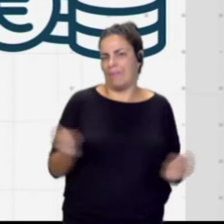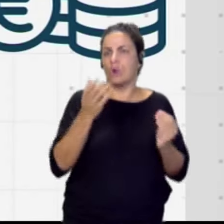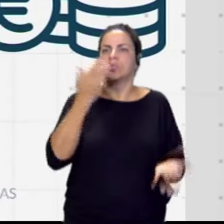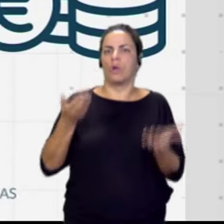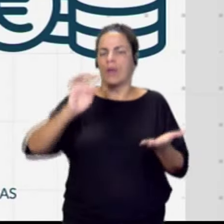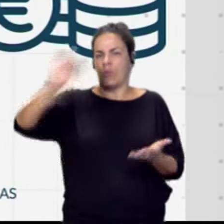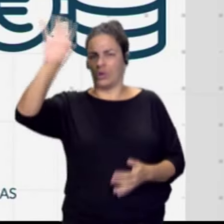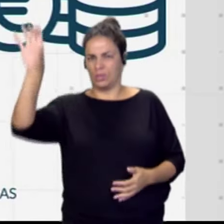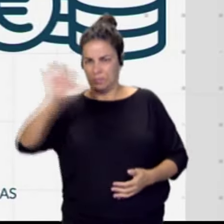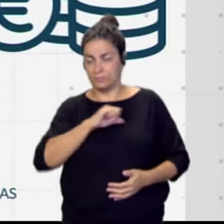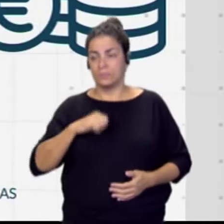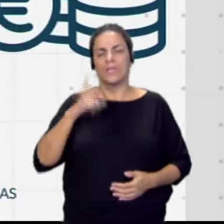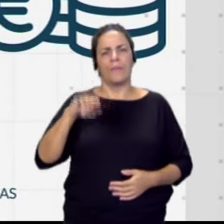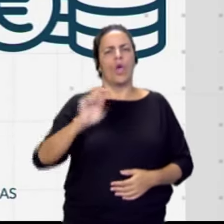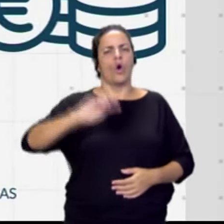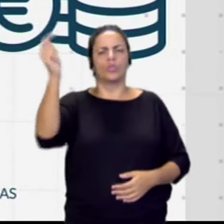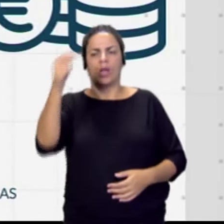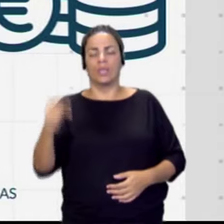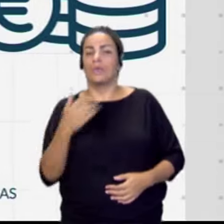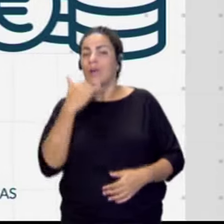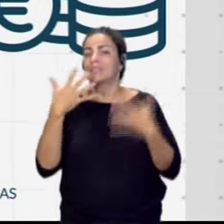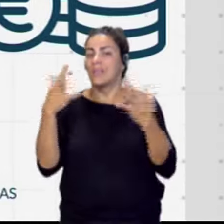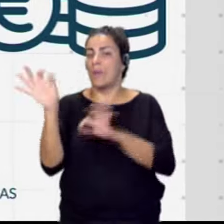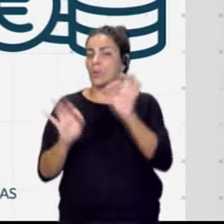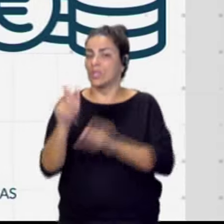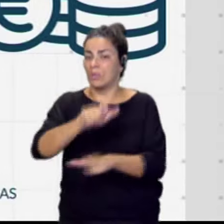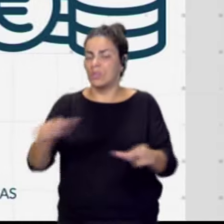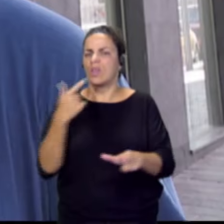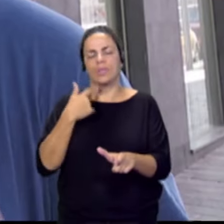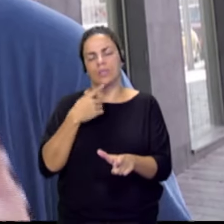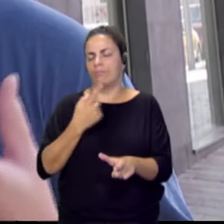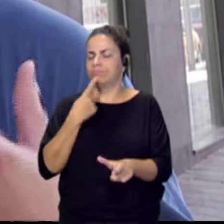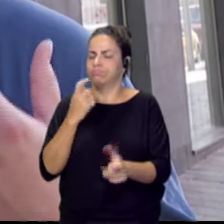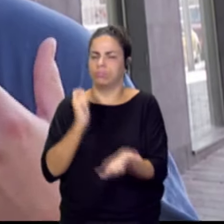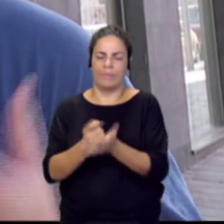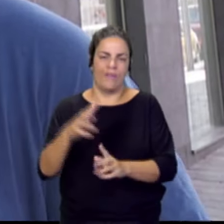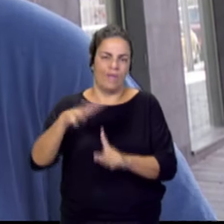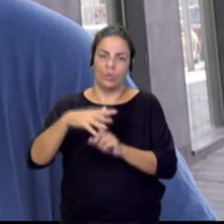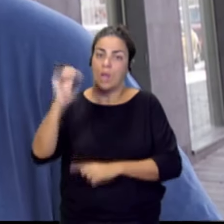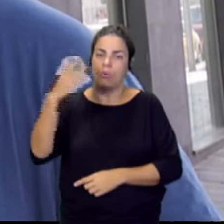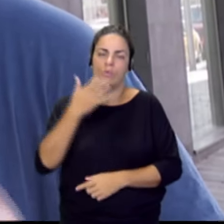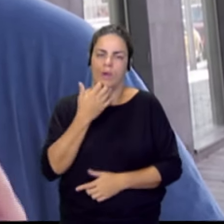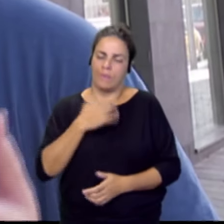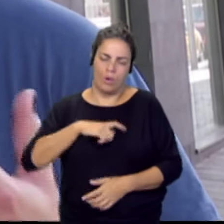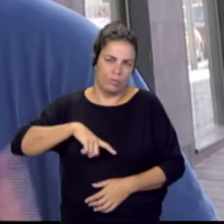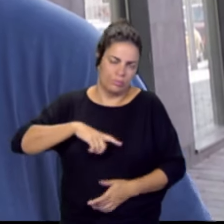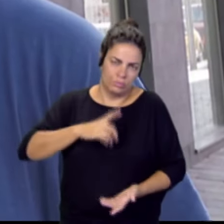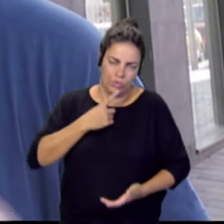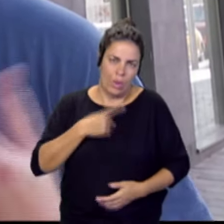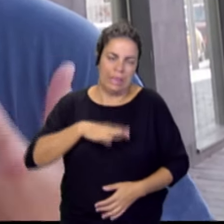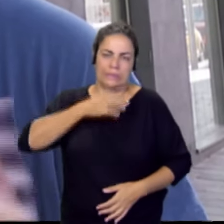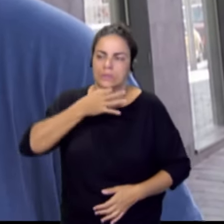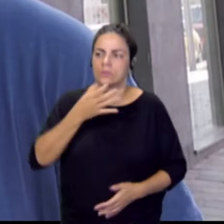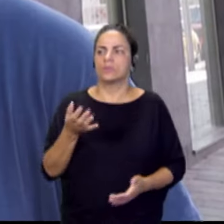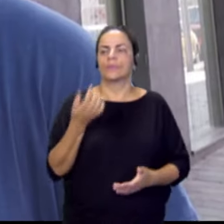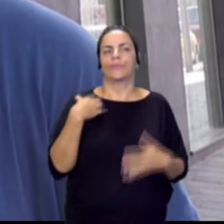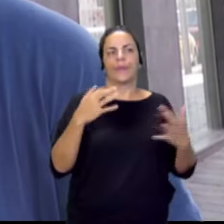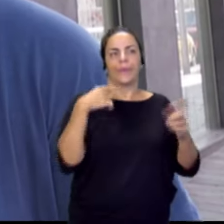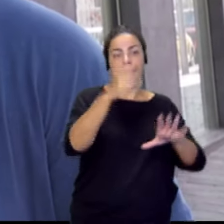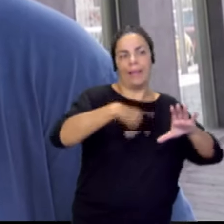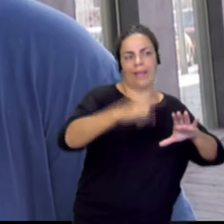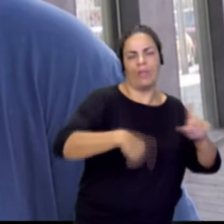10% de la población asegura tener problemas para pagar facturas como las de la luz. Hemos puesto que si ventilador, que si mucha lavadora porque se suda mucho,